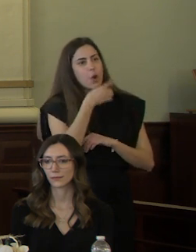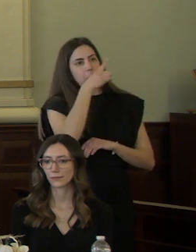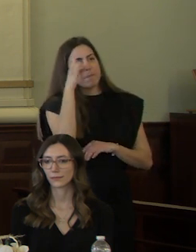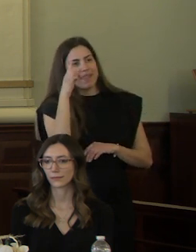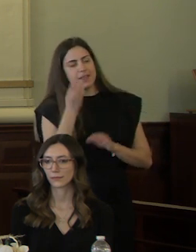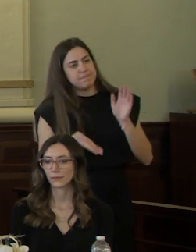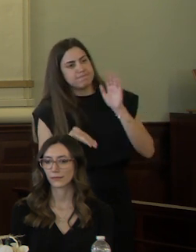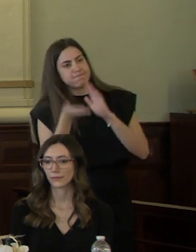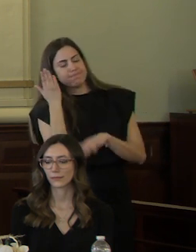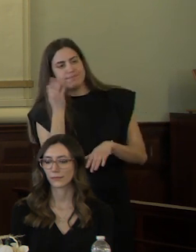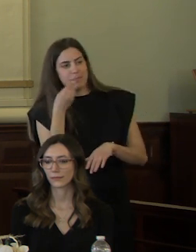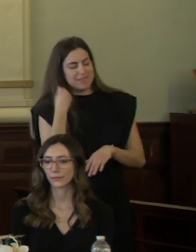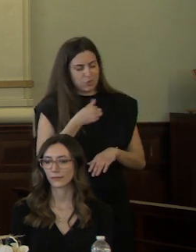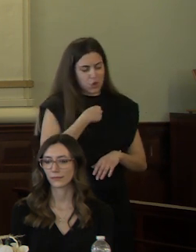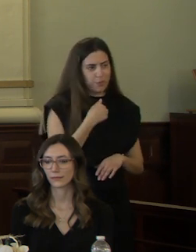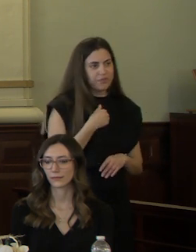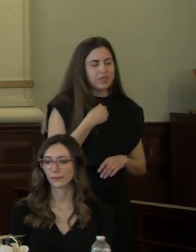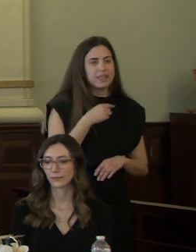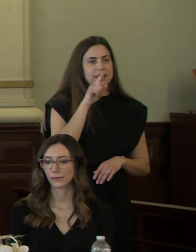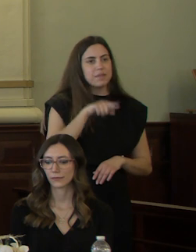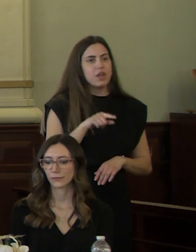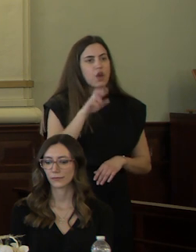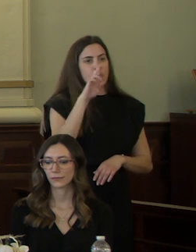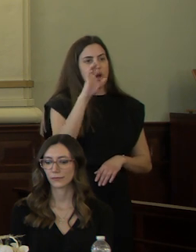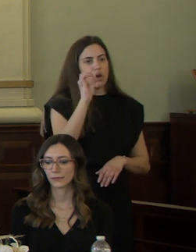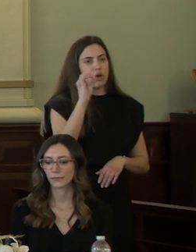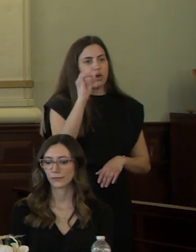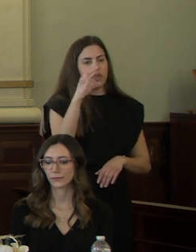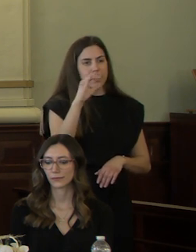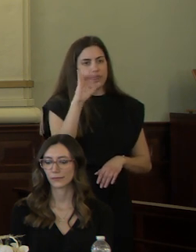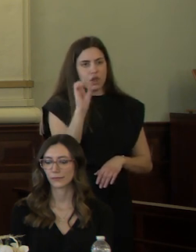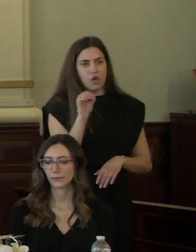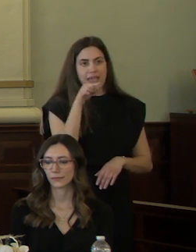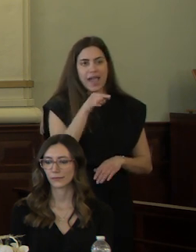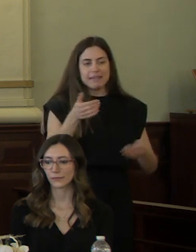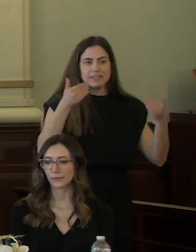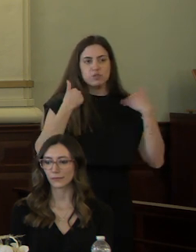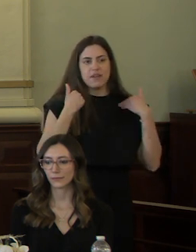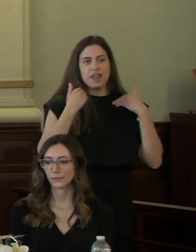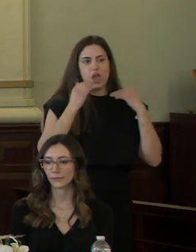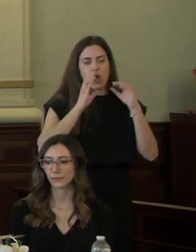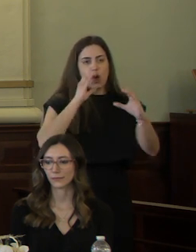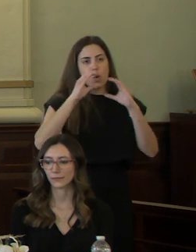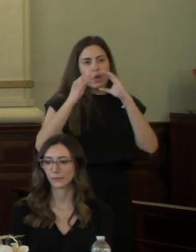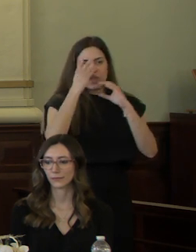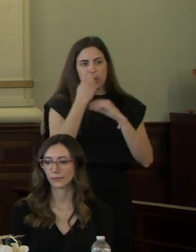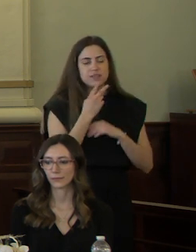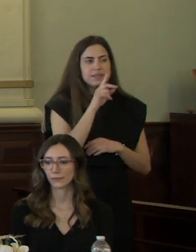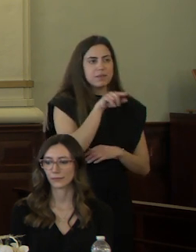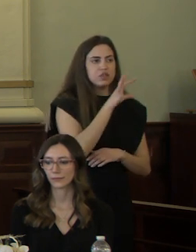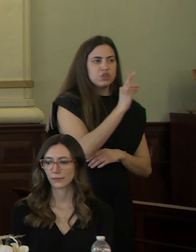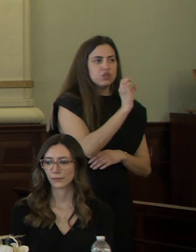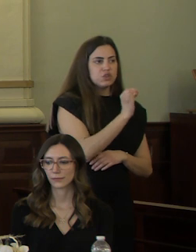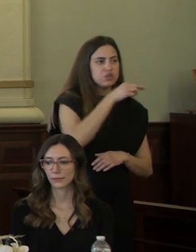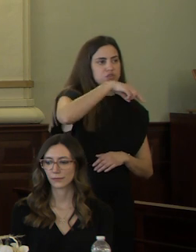hecho yo. Rocío, que hoy por hoy nos lleva a la comunicación en ONCE. Sonia, que se fue a la administración. En fin, un montón